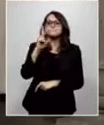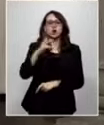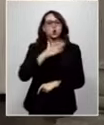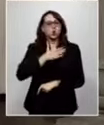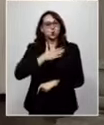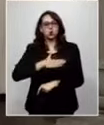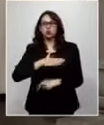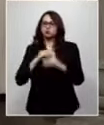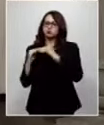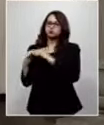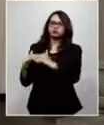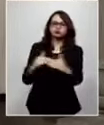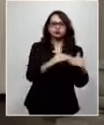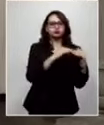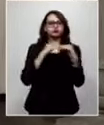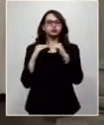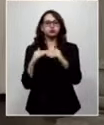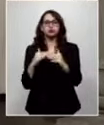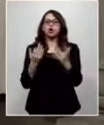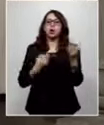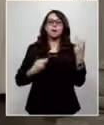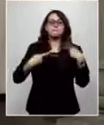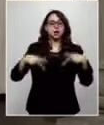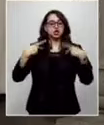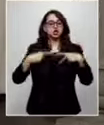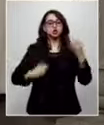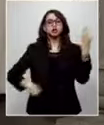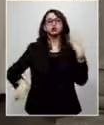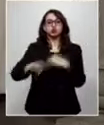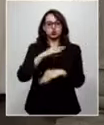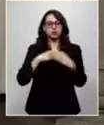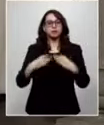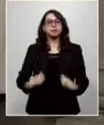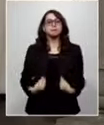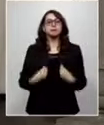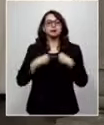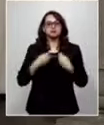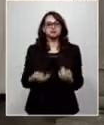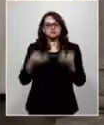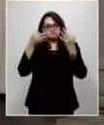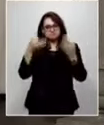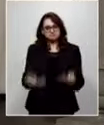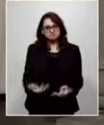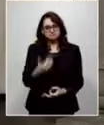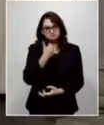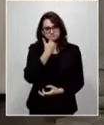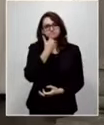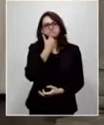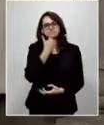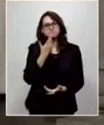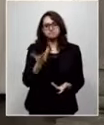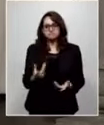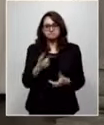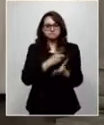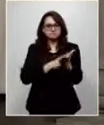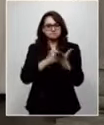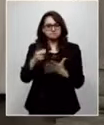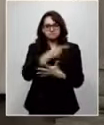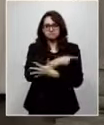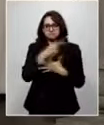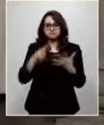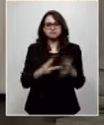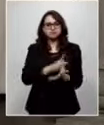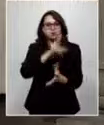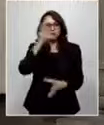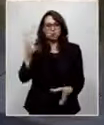y más igualitario, en el que todas las personas puedan vivir con dignidad y disfrutar de todos sus derechos.